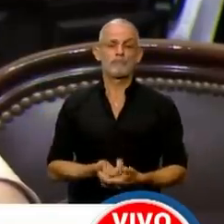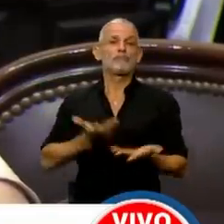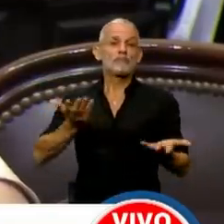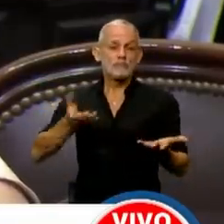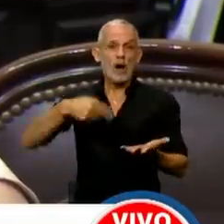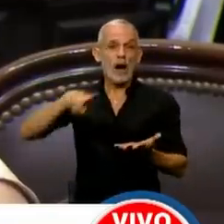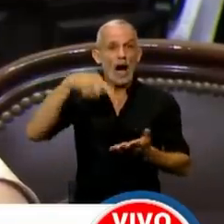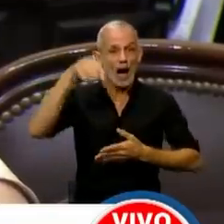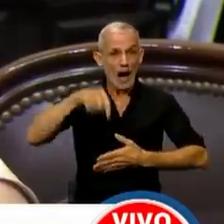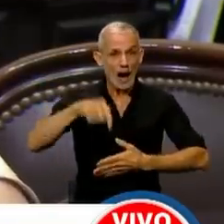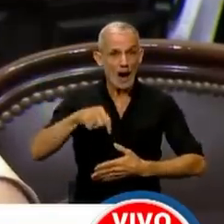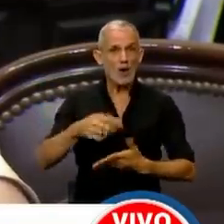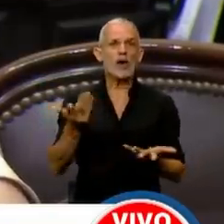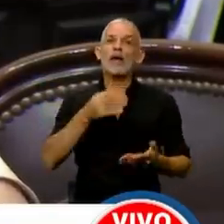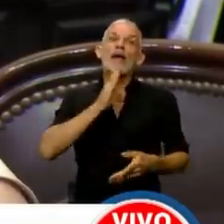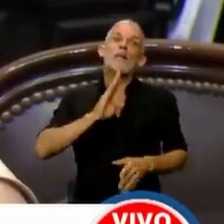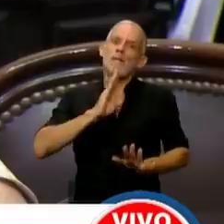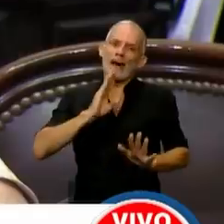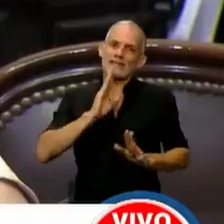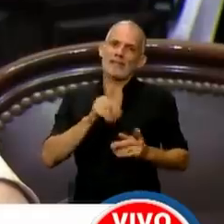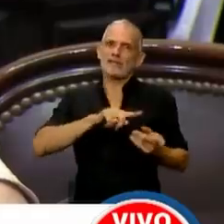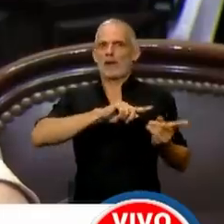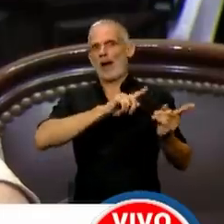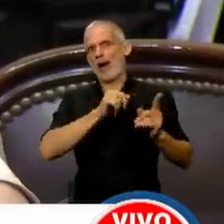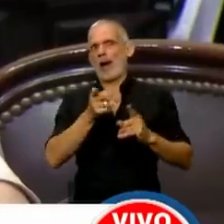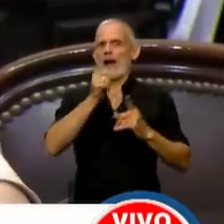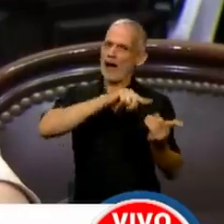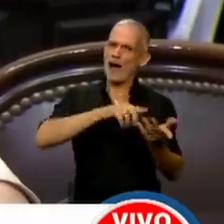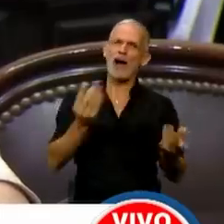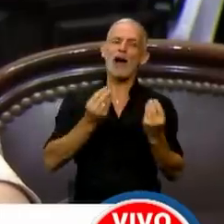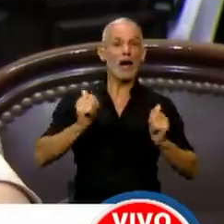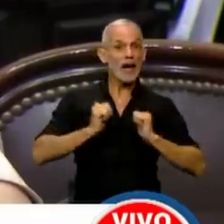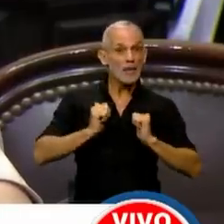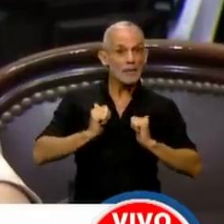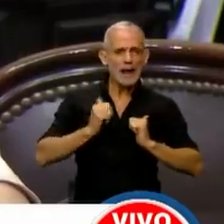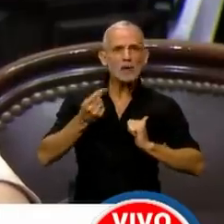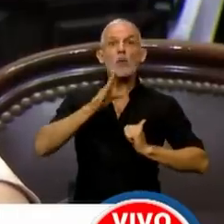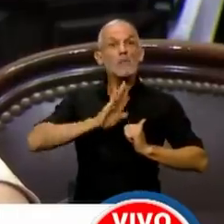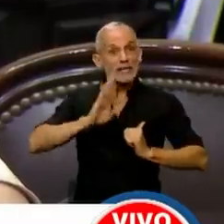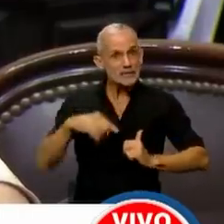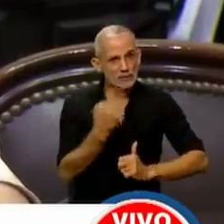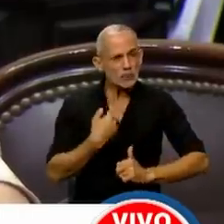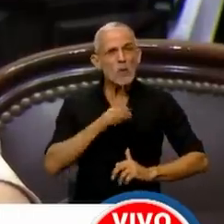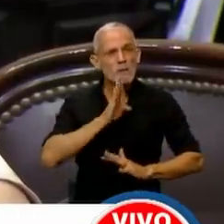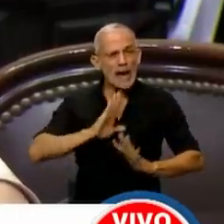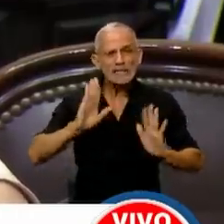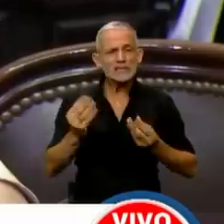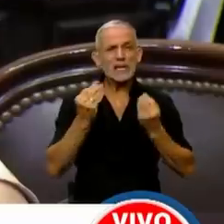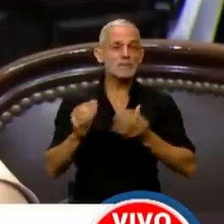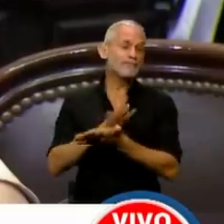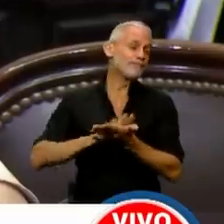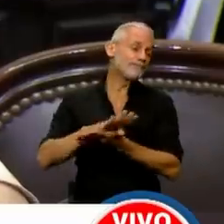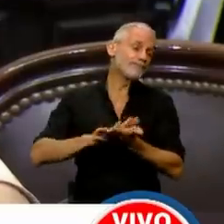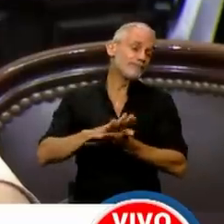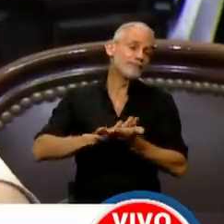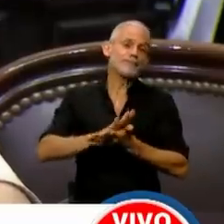Porque estamos ahora, y la paciencia se va para el otro lado, esperando pacientemente que se